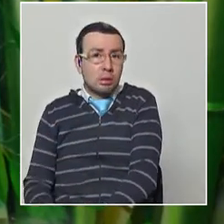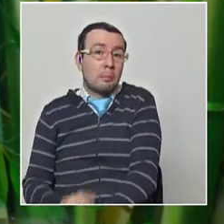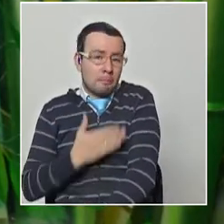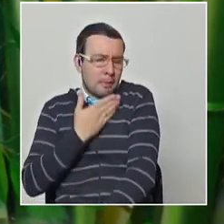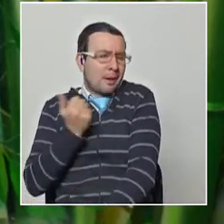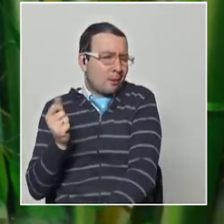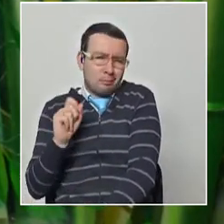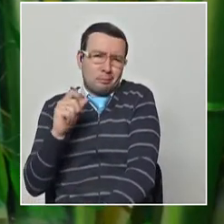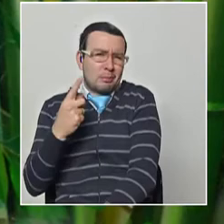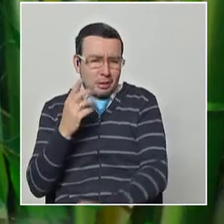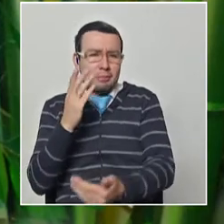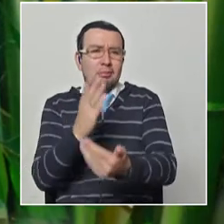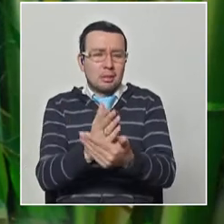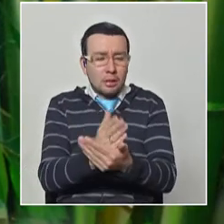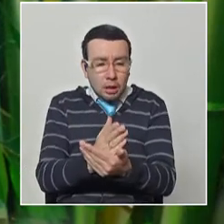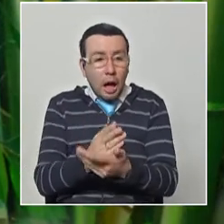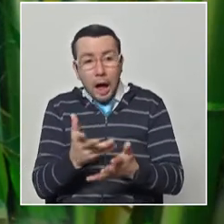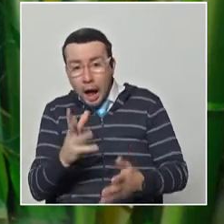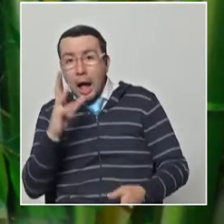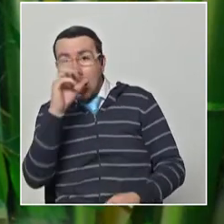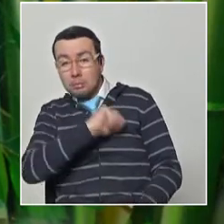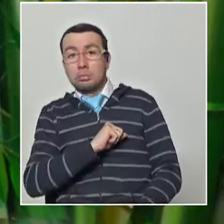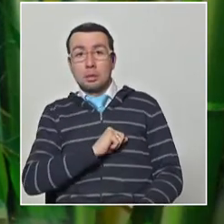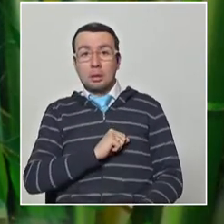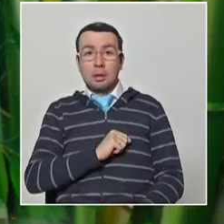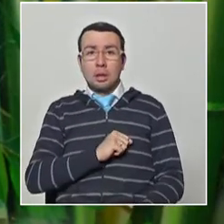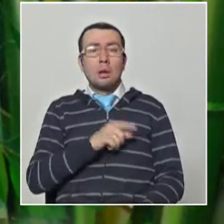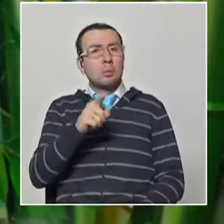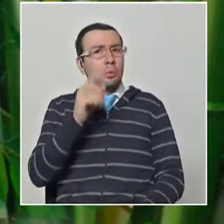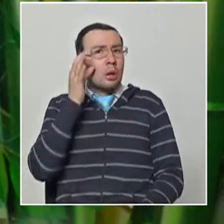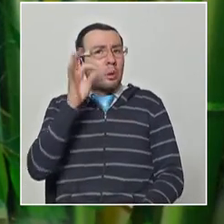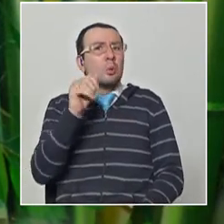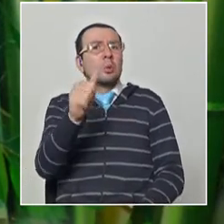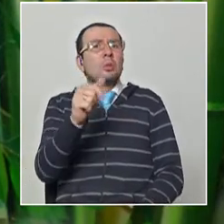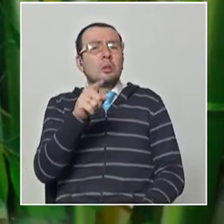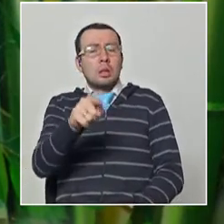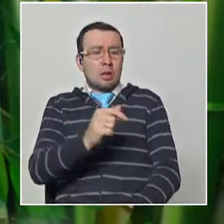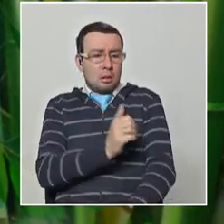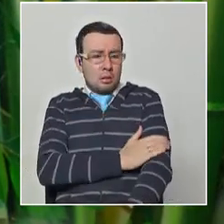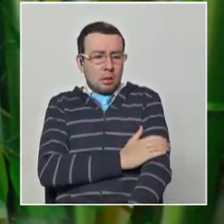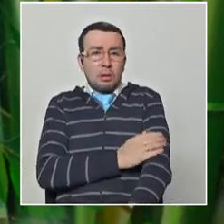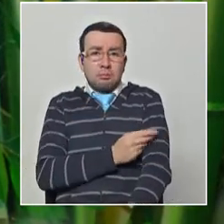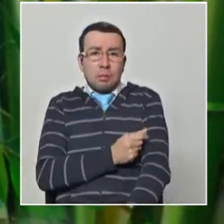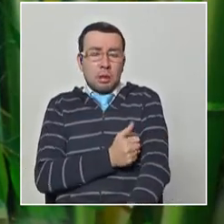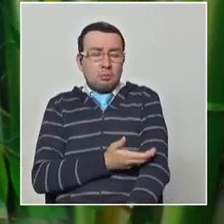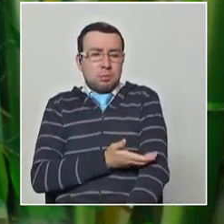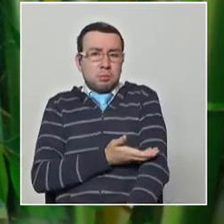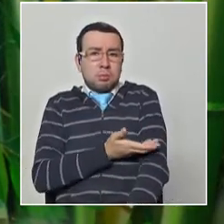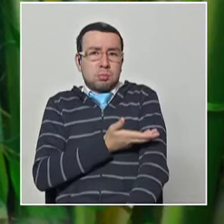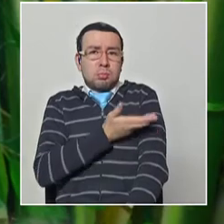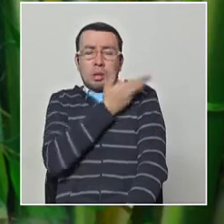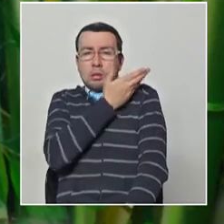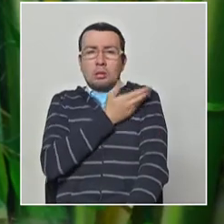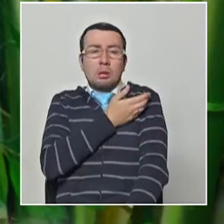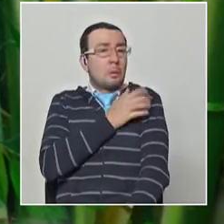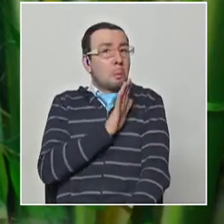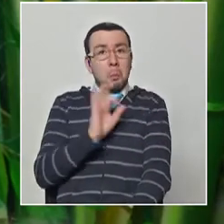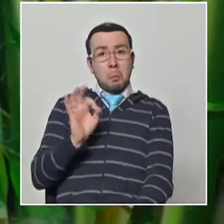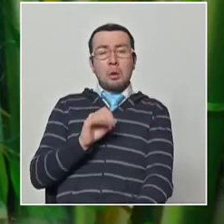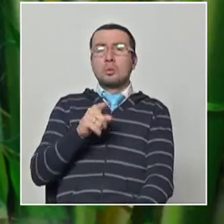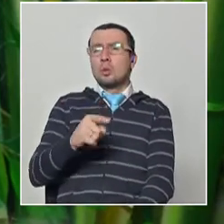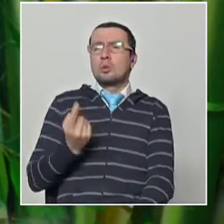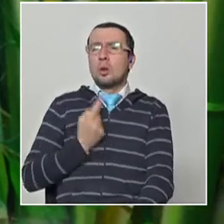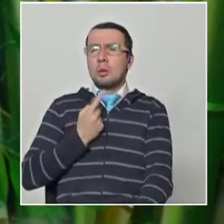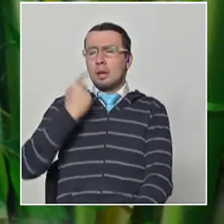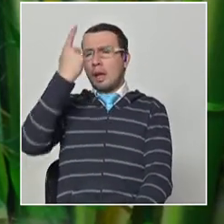silenciosa la y pertenencia usted muchos de ustedes pueden estar ahora hipertensos y lo único que pueden sentir es calor en la